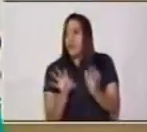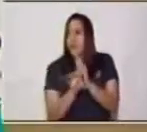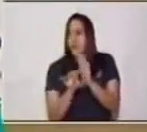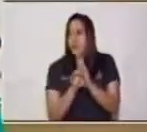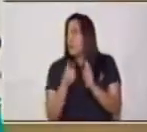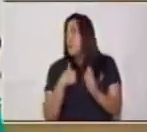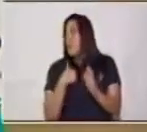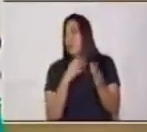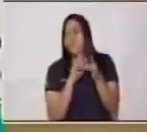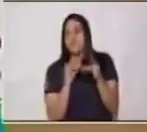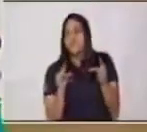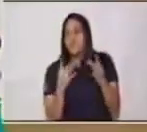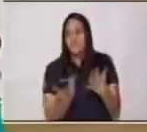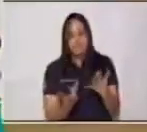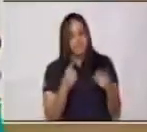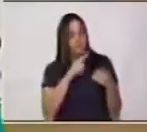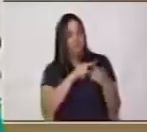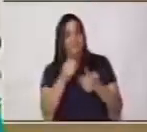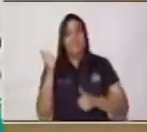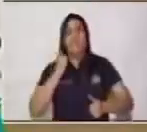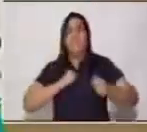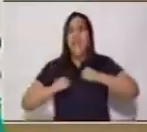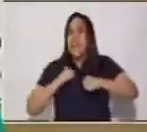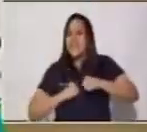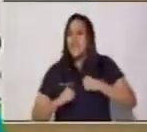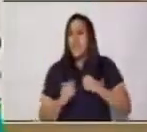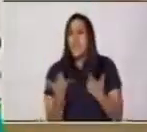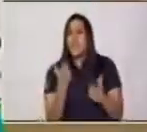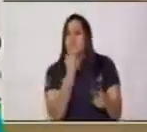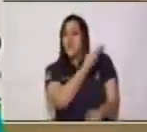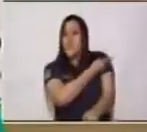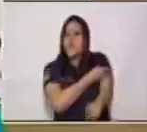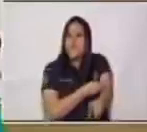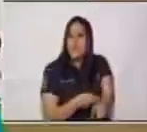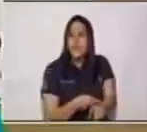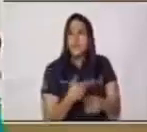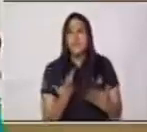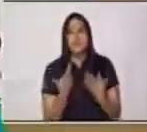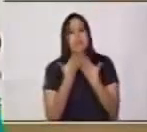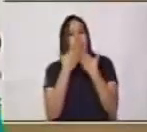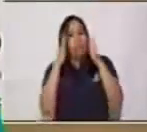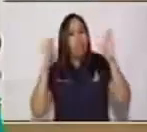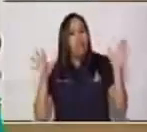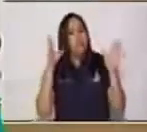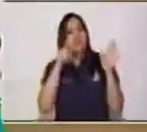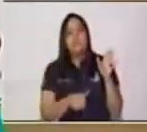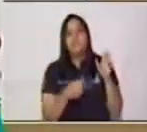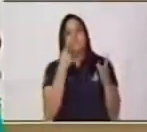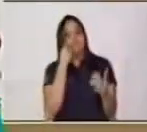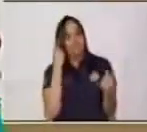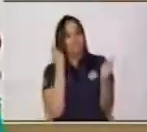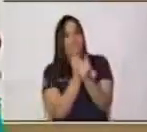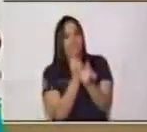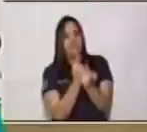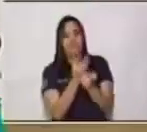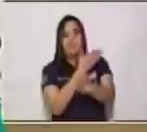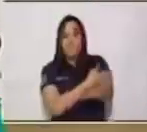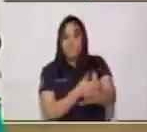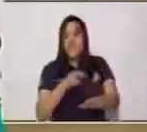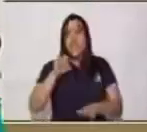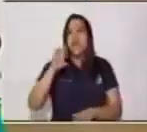contar acerca de hechos, acerca de acciones, acerca de historias. Generalmente podemos encontrar el género narrativo en